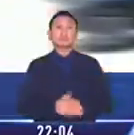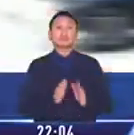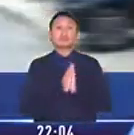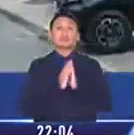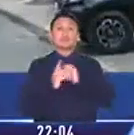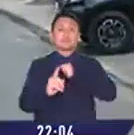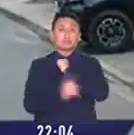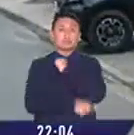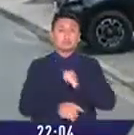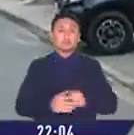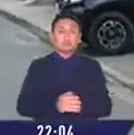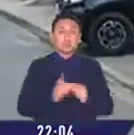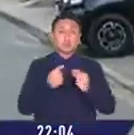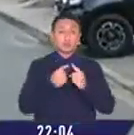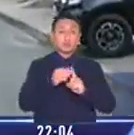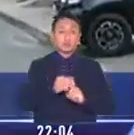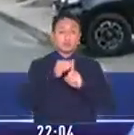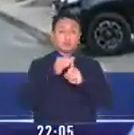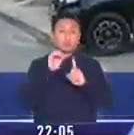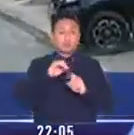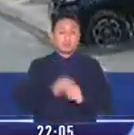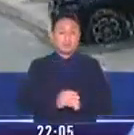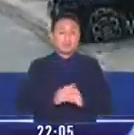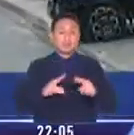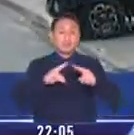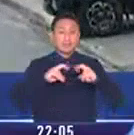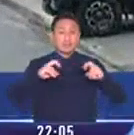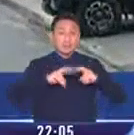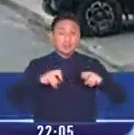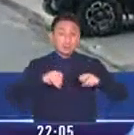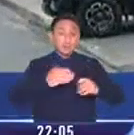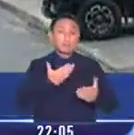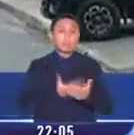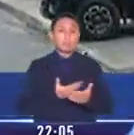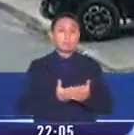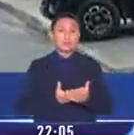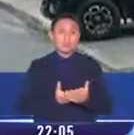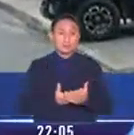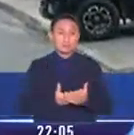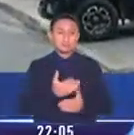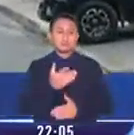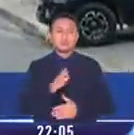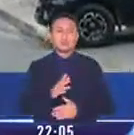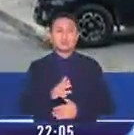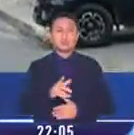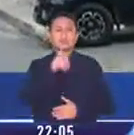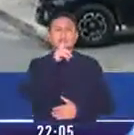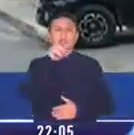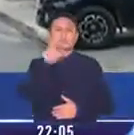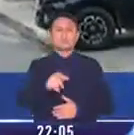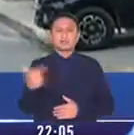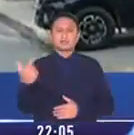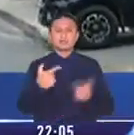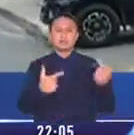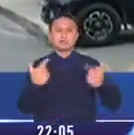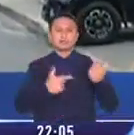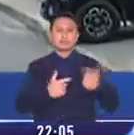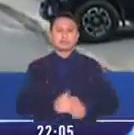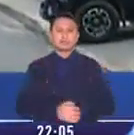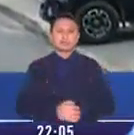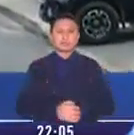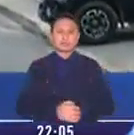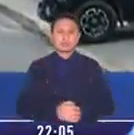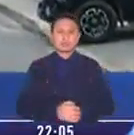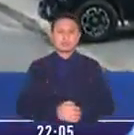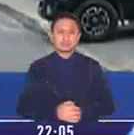Las unidades especializadas están haciendo el levantamiento de indicios para determinar qué proyectil o de dónde provendría el impacto de,